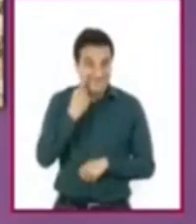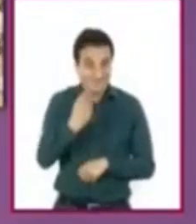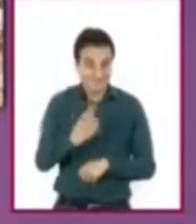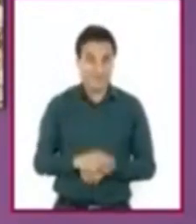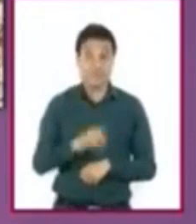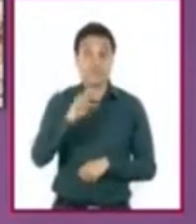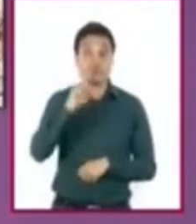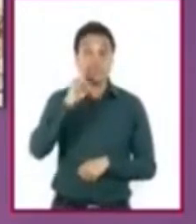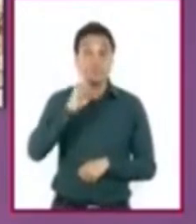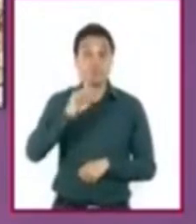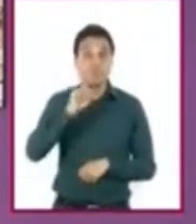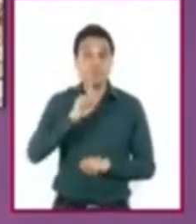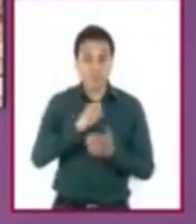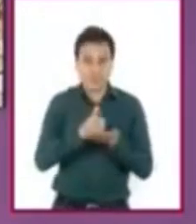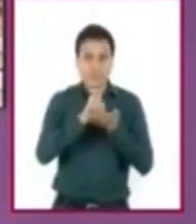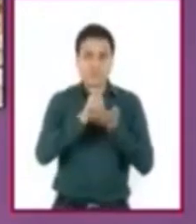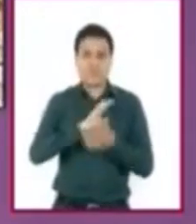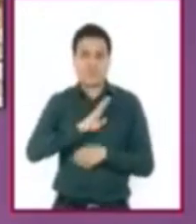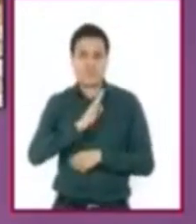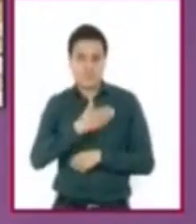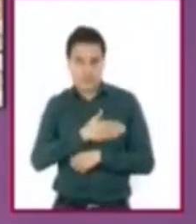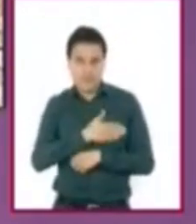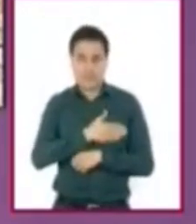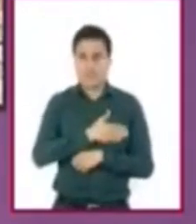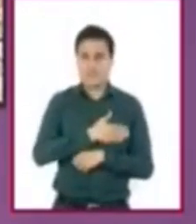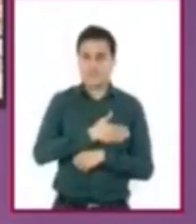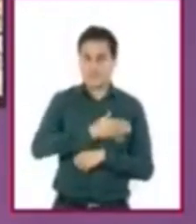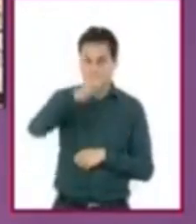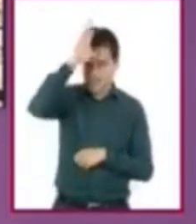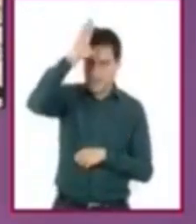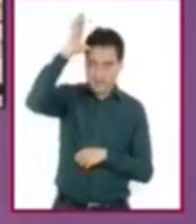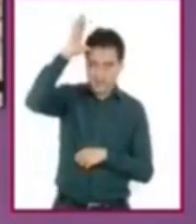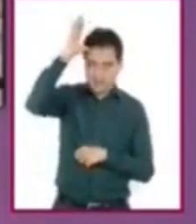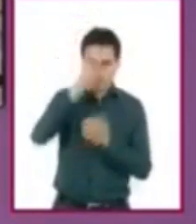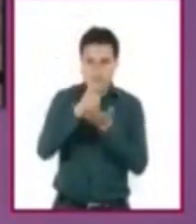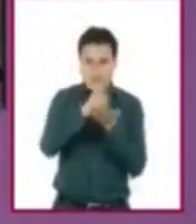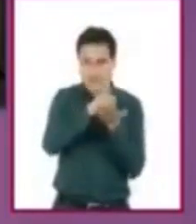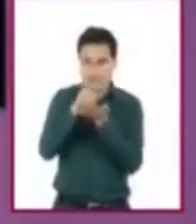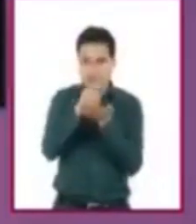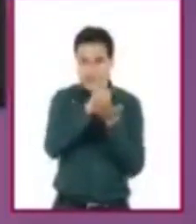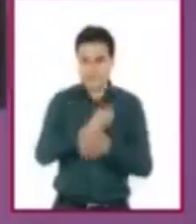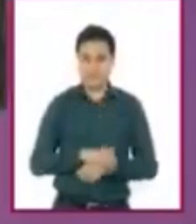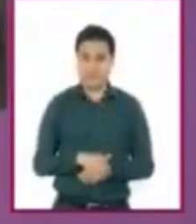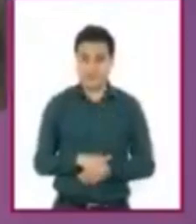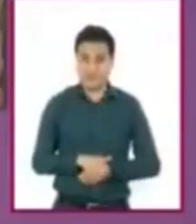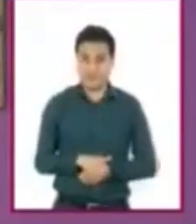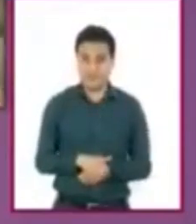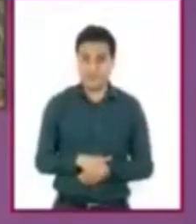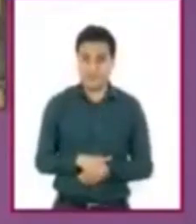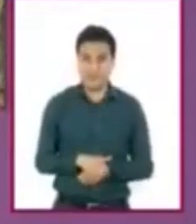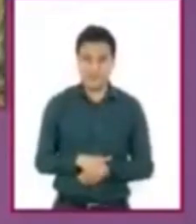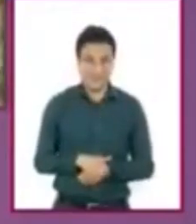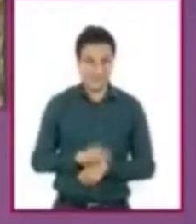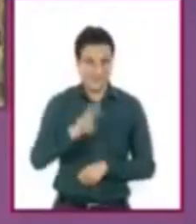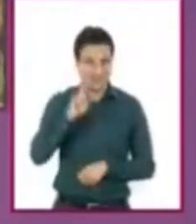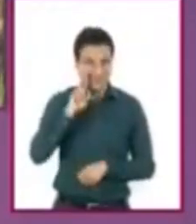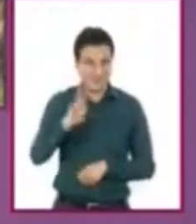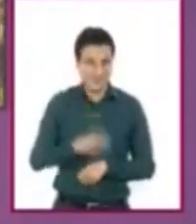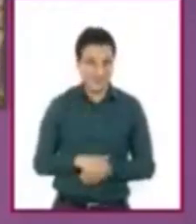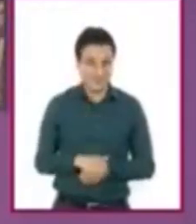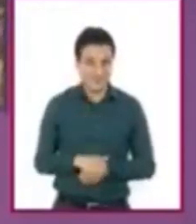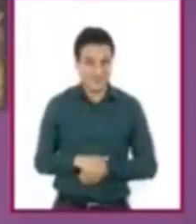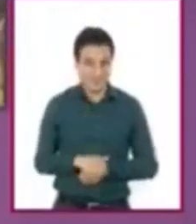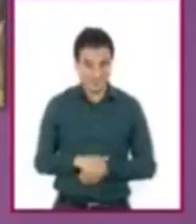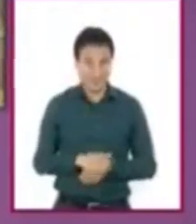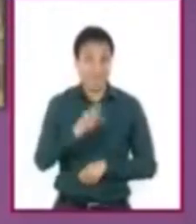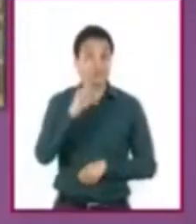y en las negociaciones entre españoles y jefes políticos mexicas. Vemos entonces que la